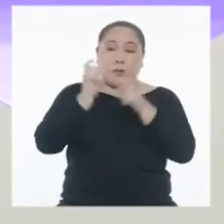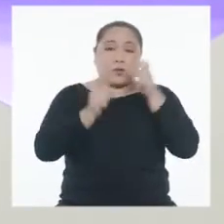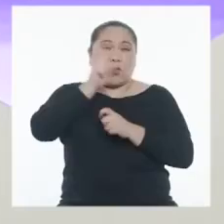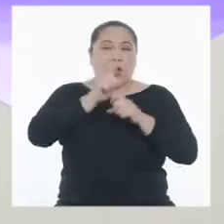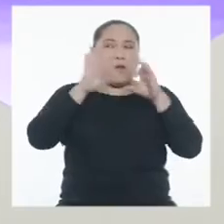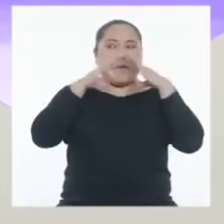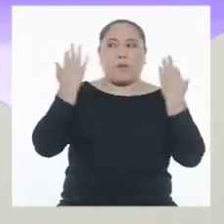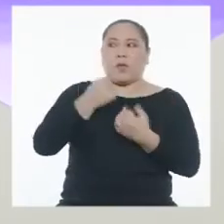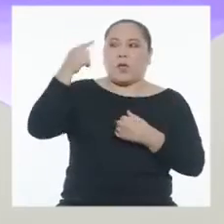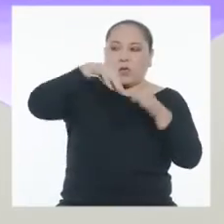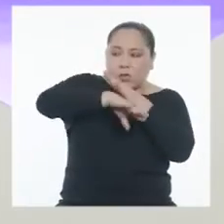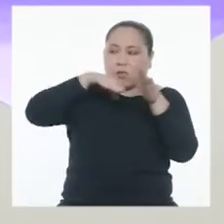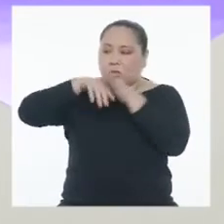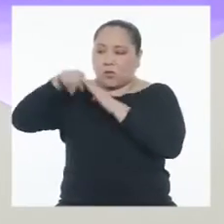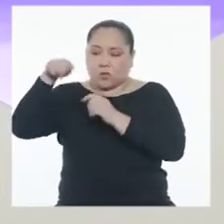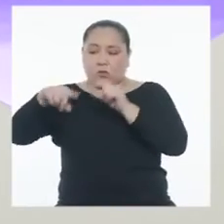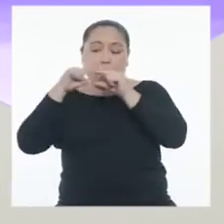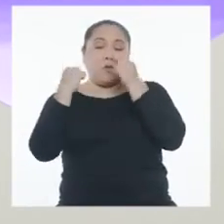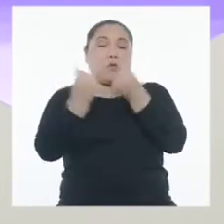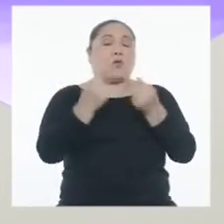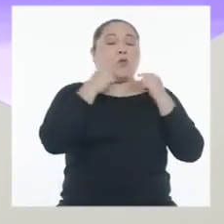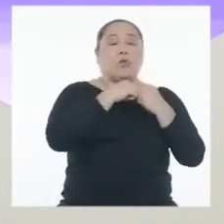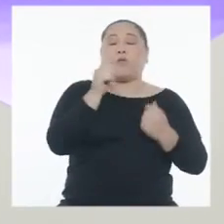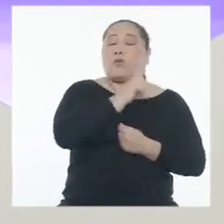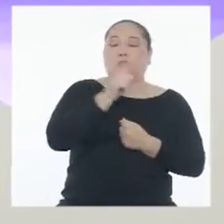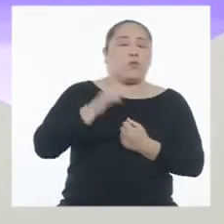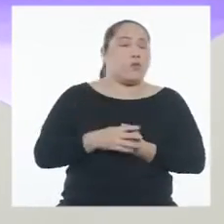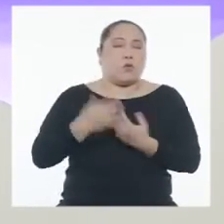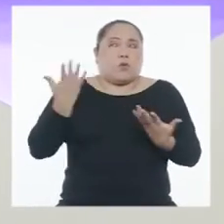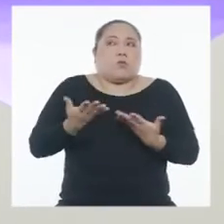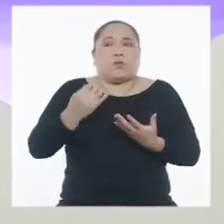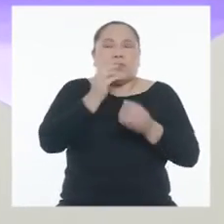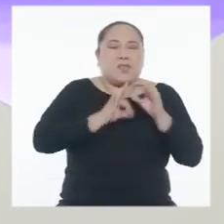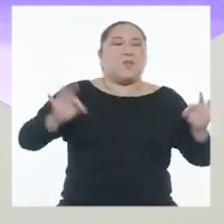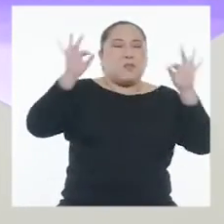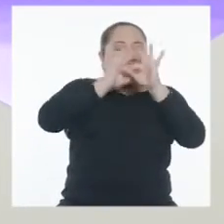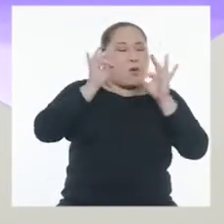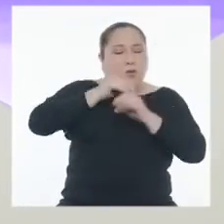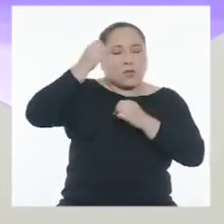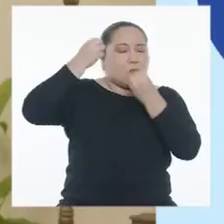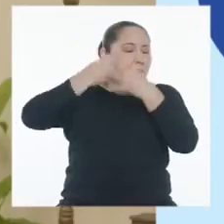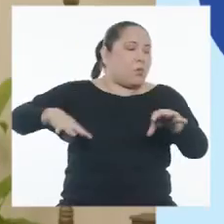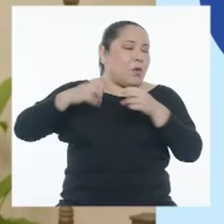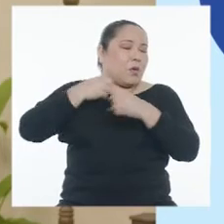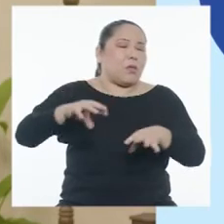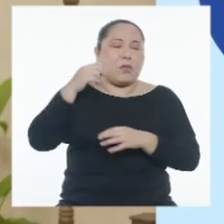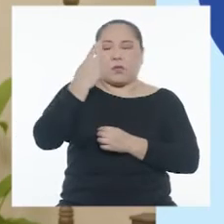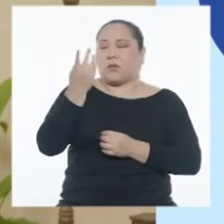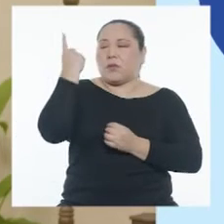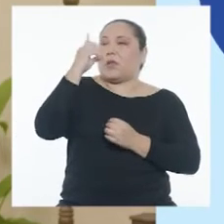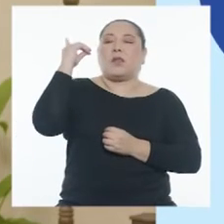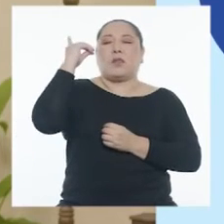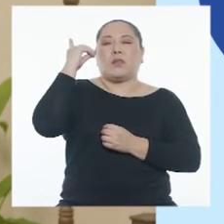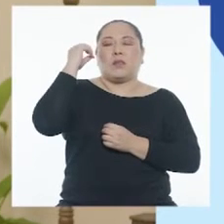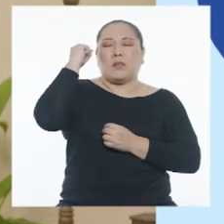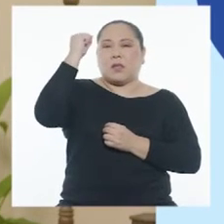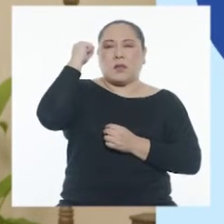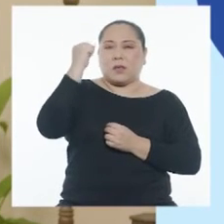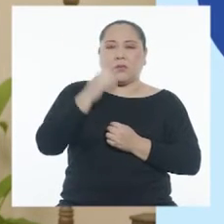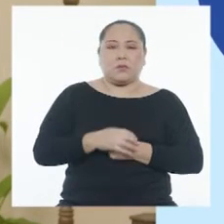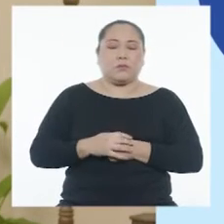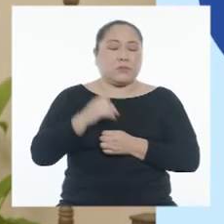un familiar que esté dentro de uno de esos grupos les importará poco que se defiendan sus derechos, ¿no? Es difícil que hoy en